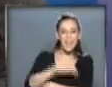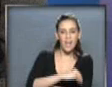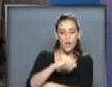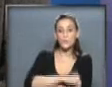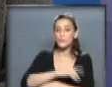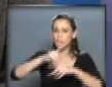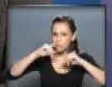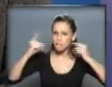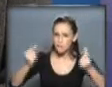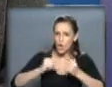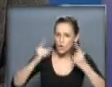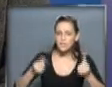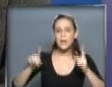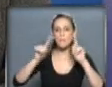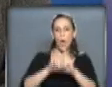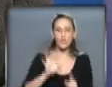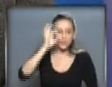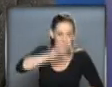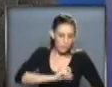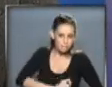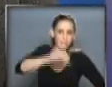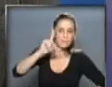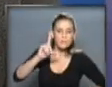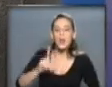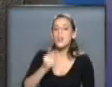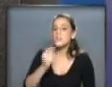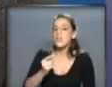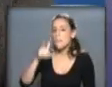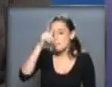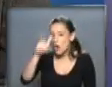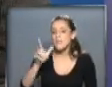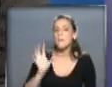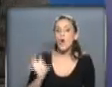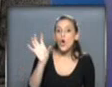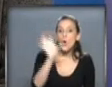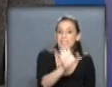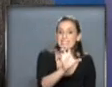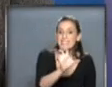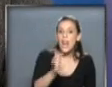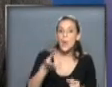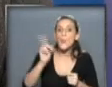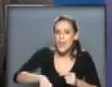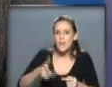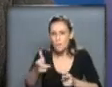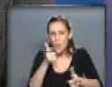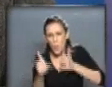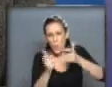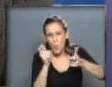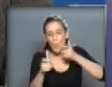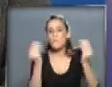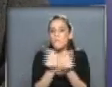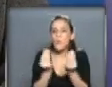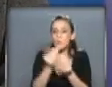por aumento salarial fueron reprimidos por la policía provincial, hubo heridos de bala de goma y muchos